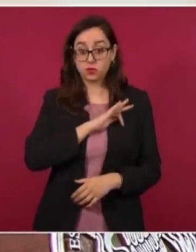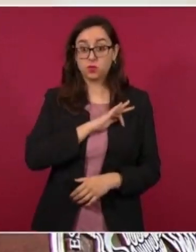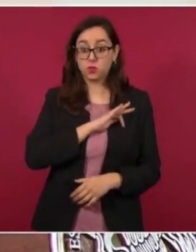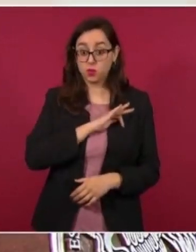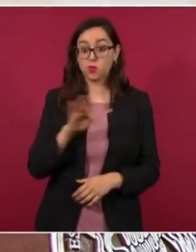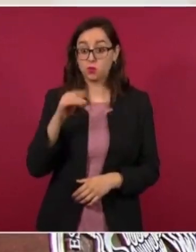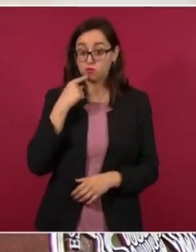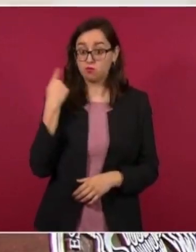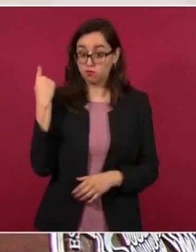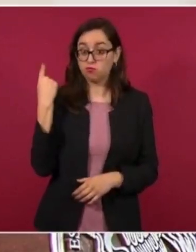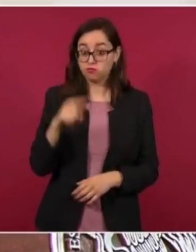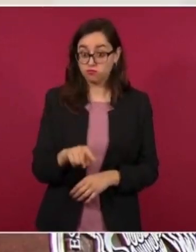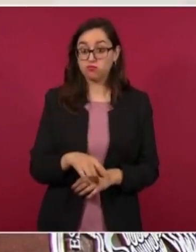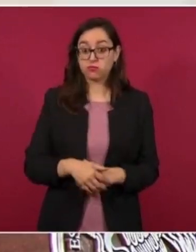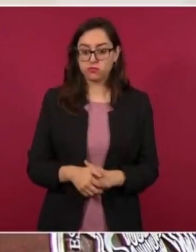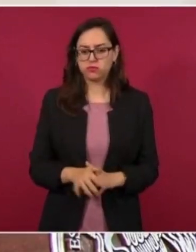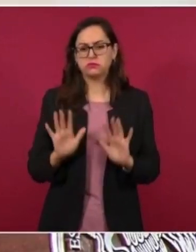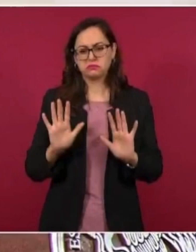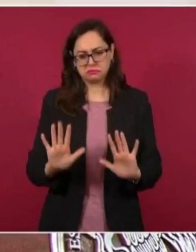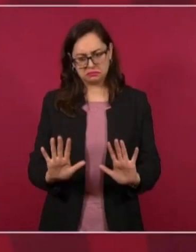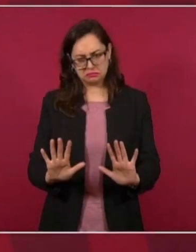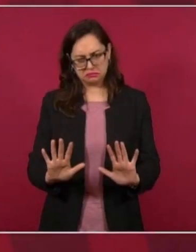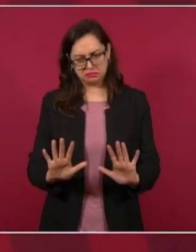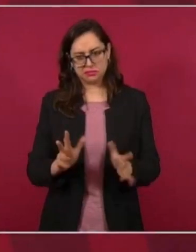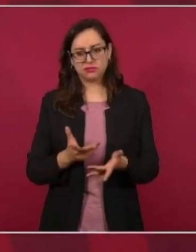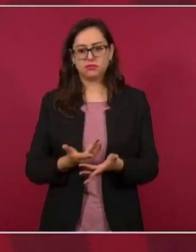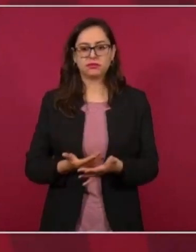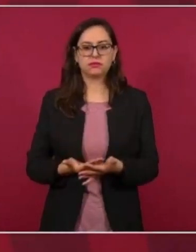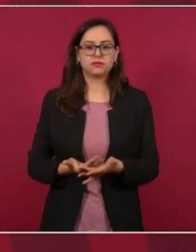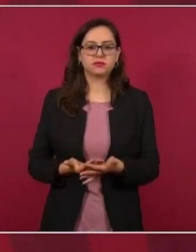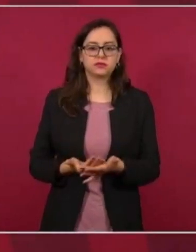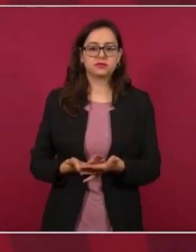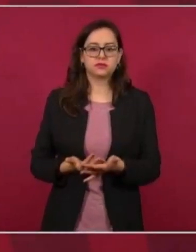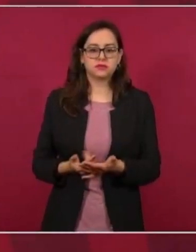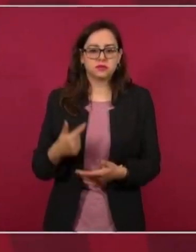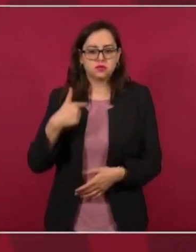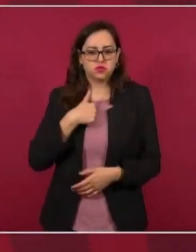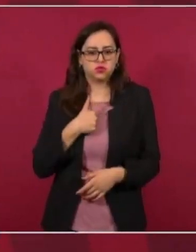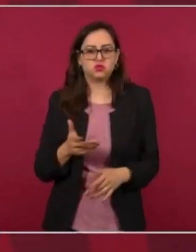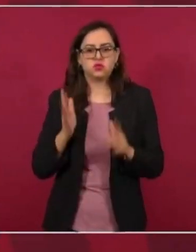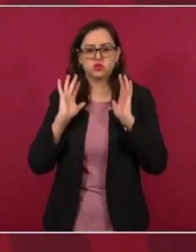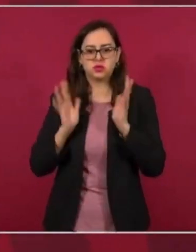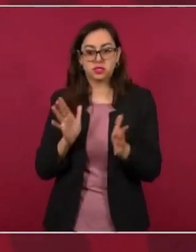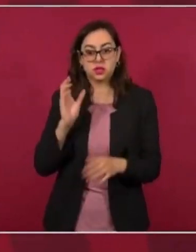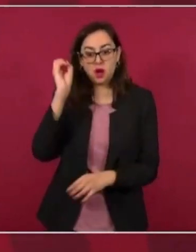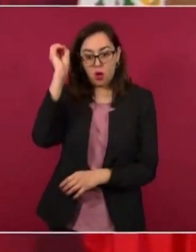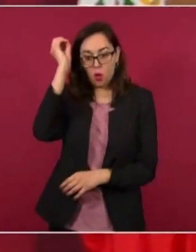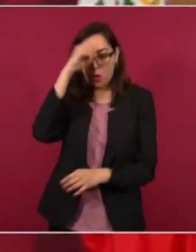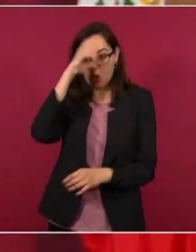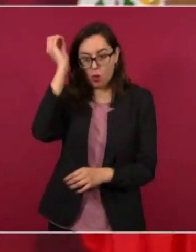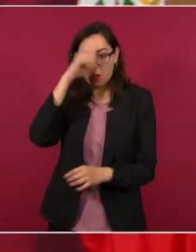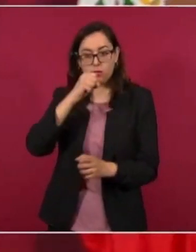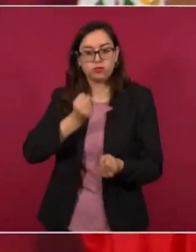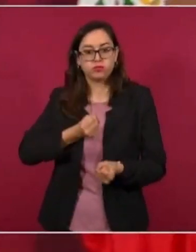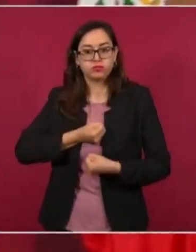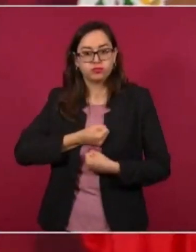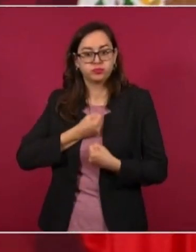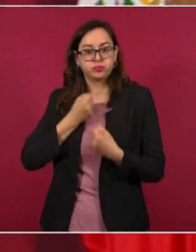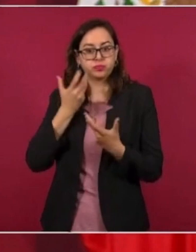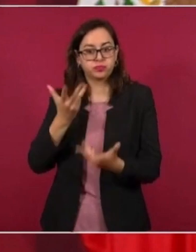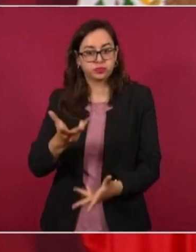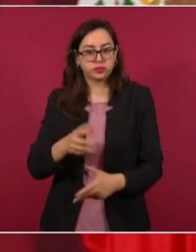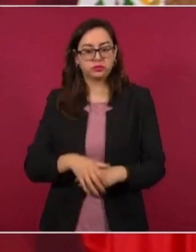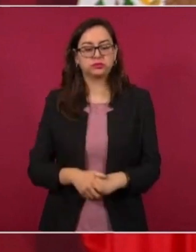Entonces, vamos a esperarnos. Mi opinión ya la he expresado, conozco al doctor